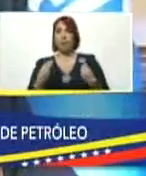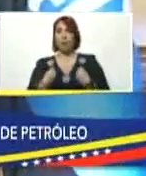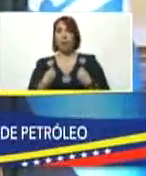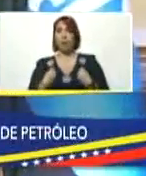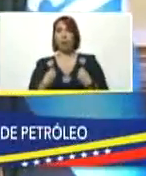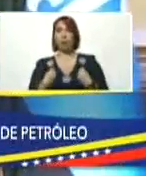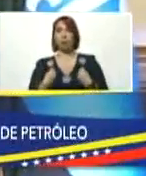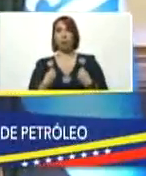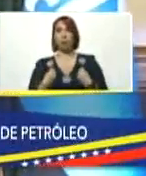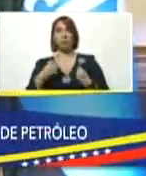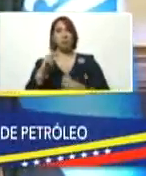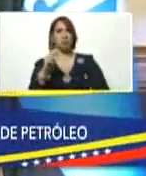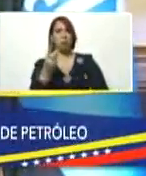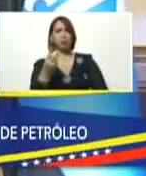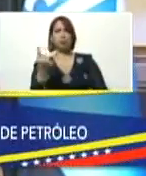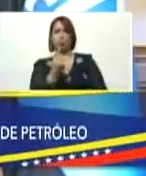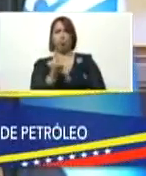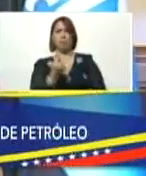séptimo.